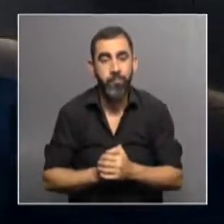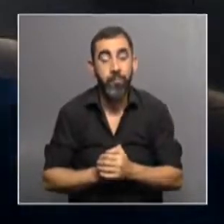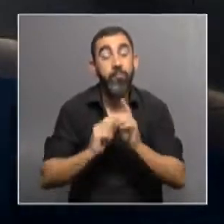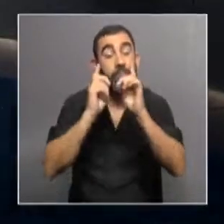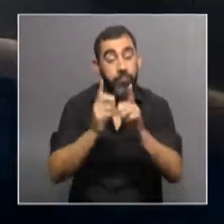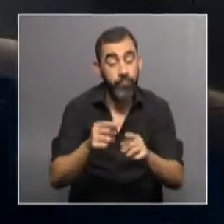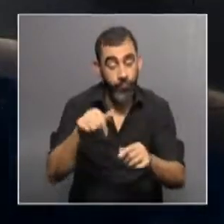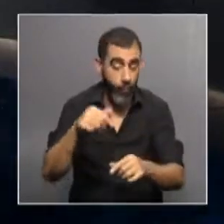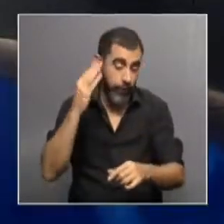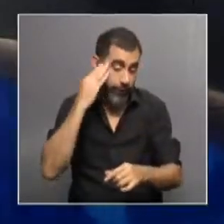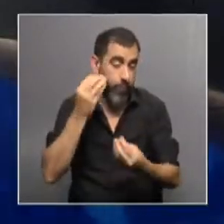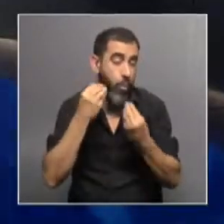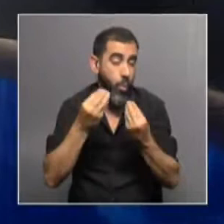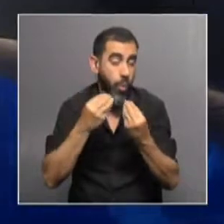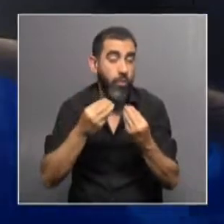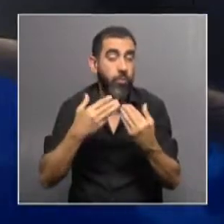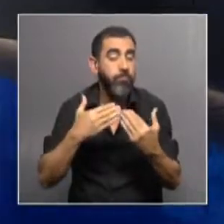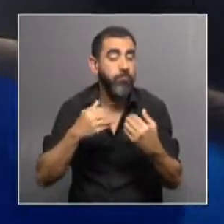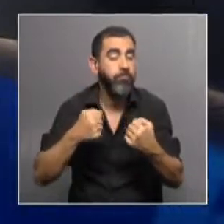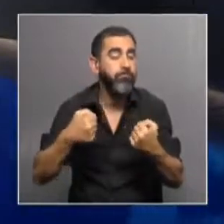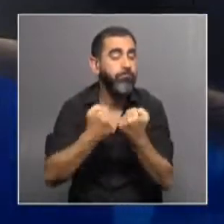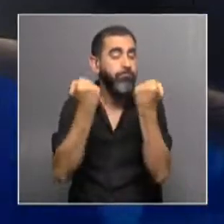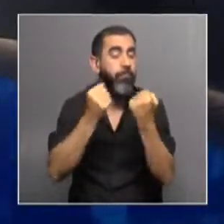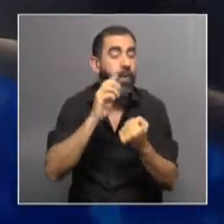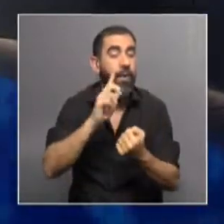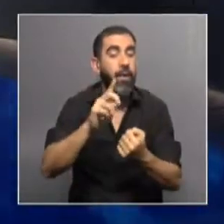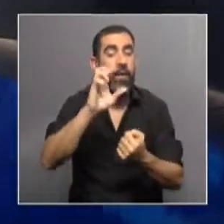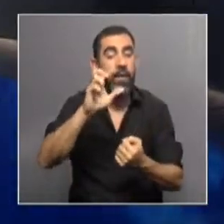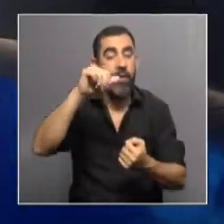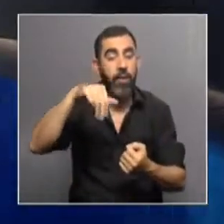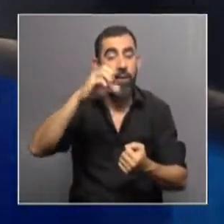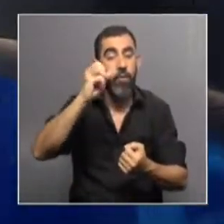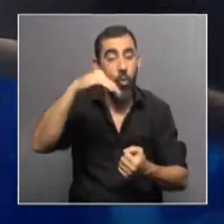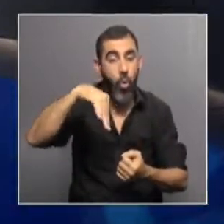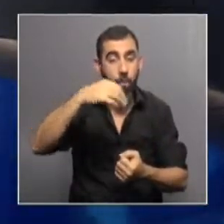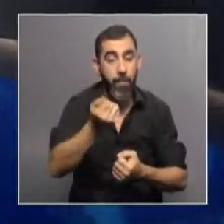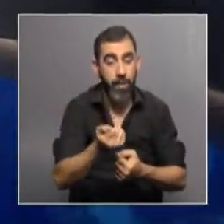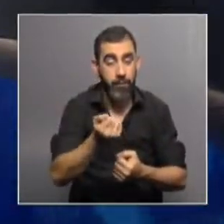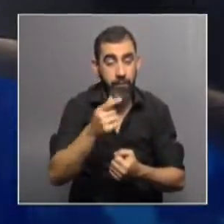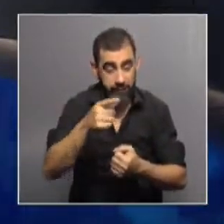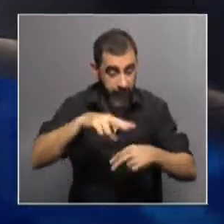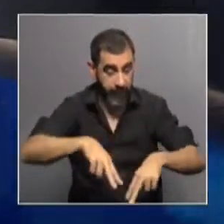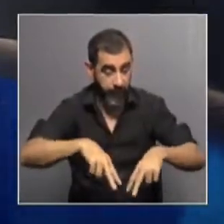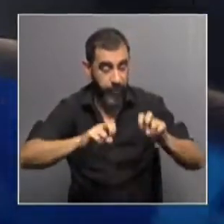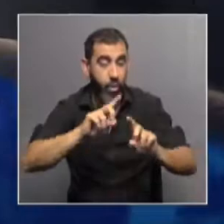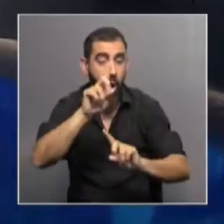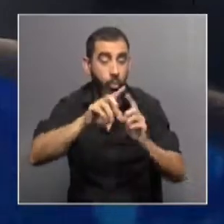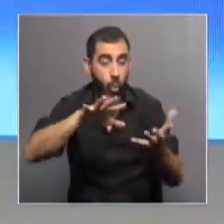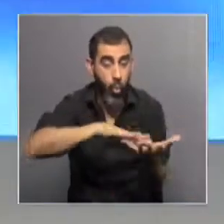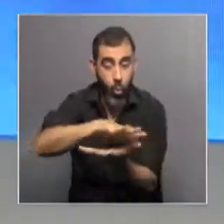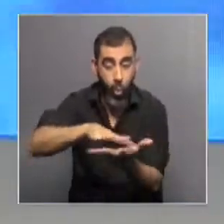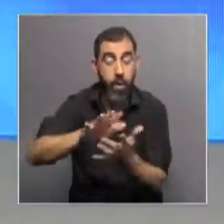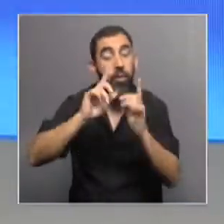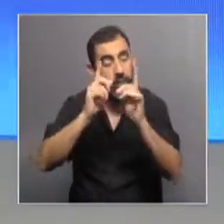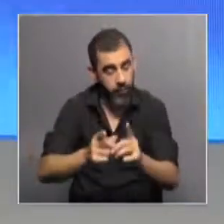y hoy sabemos, cuánto impacta en los genomas, ¿verdad? El estudio de genómico en determinados lugares también